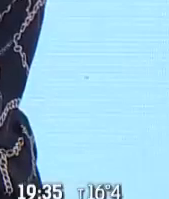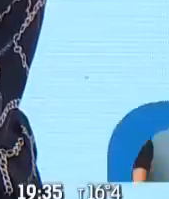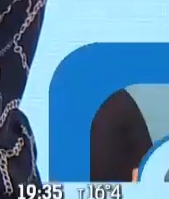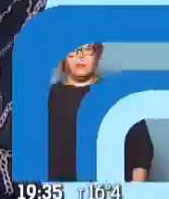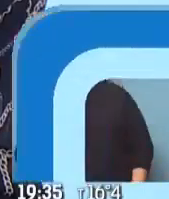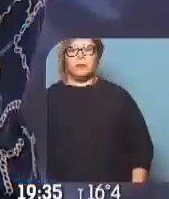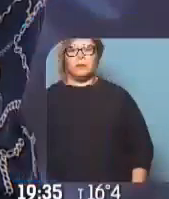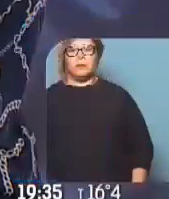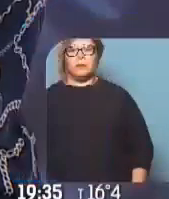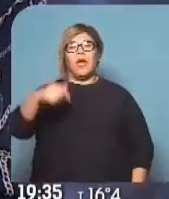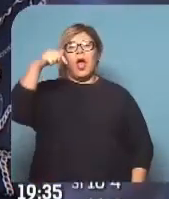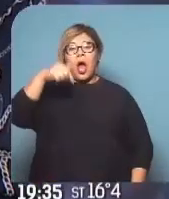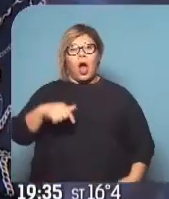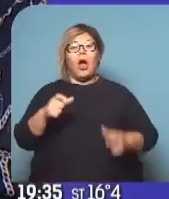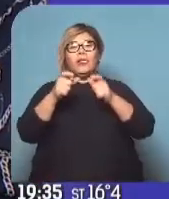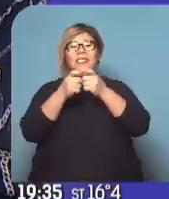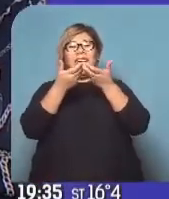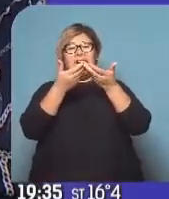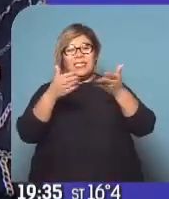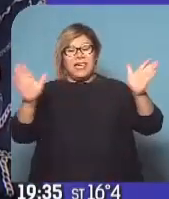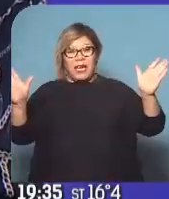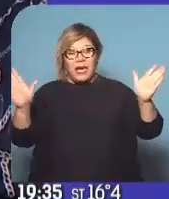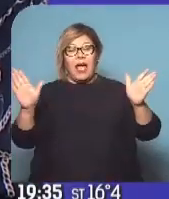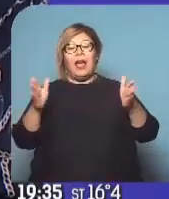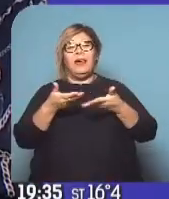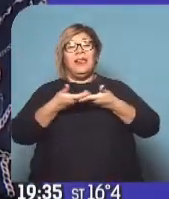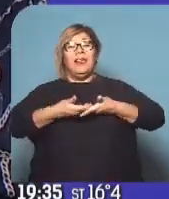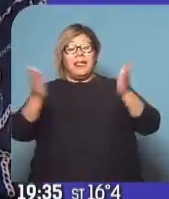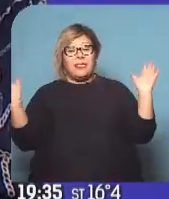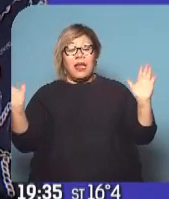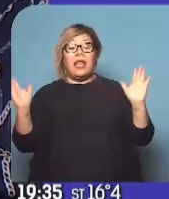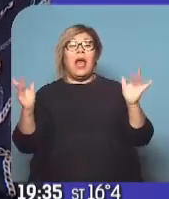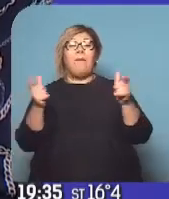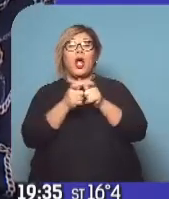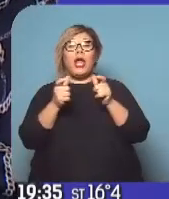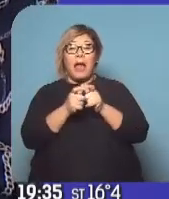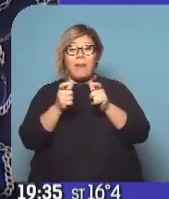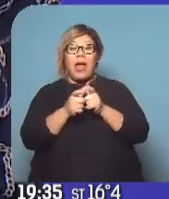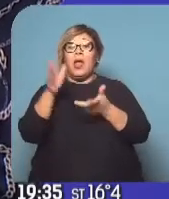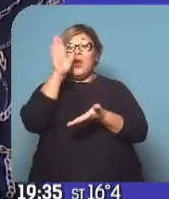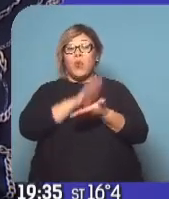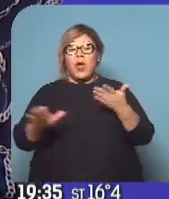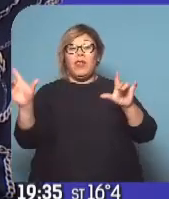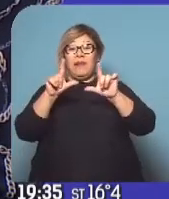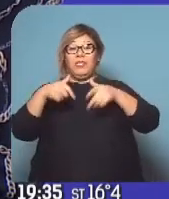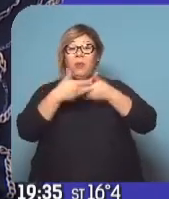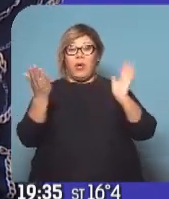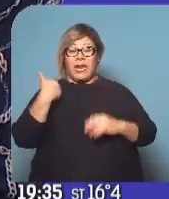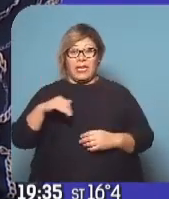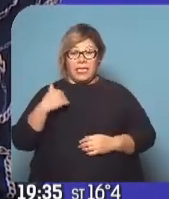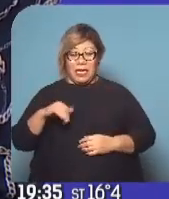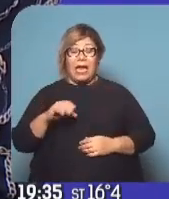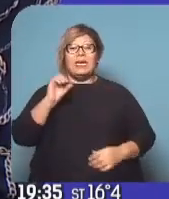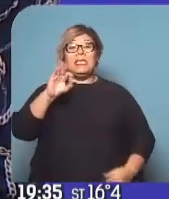hoy se estrena la pantalla de la televisión pública el mundo de materia nosotros nos vamos a dar un lujazo en esta edición central de televisión pública argentina